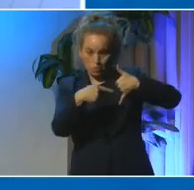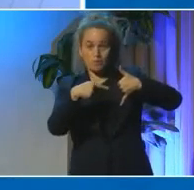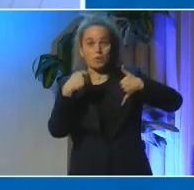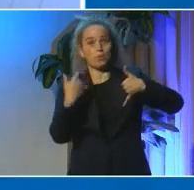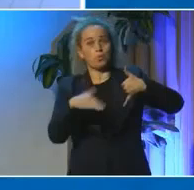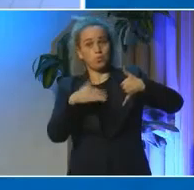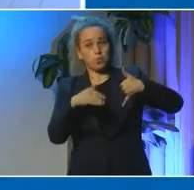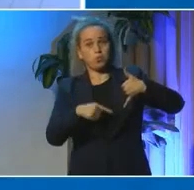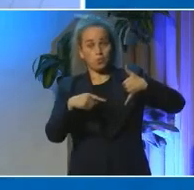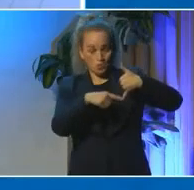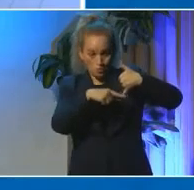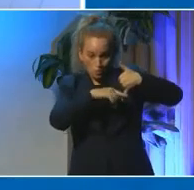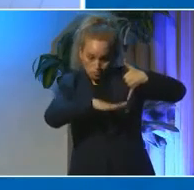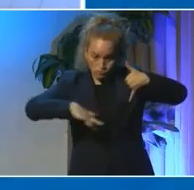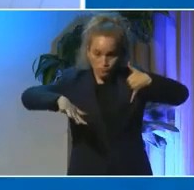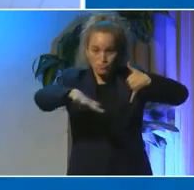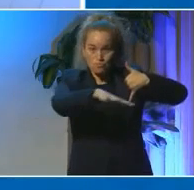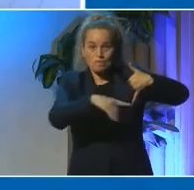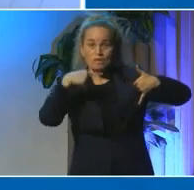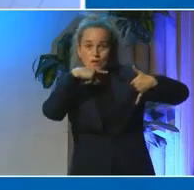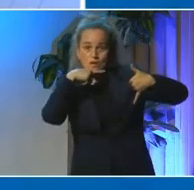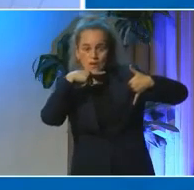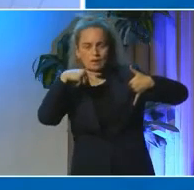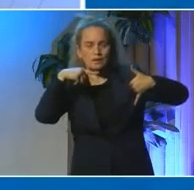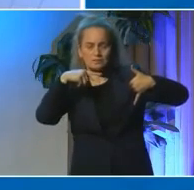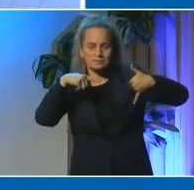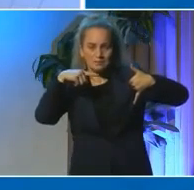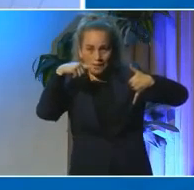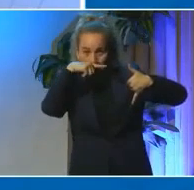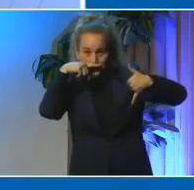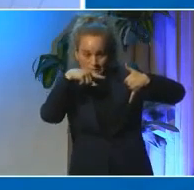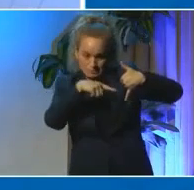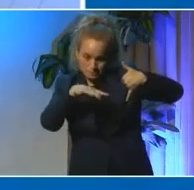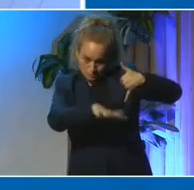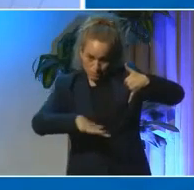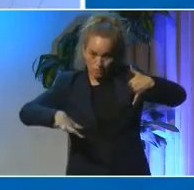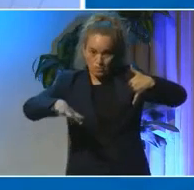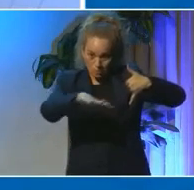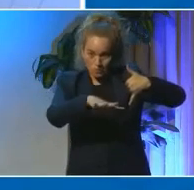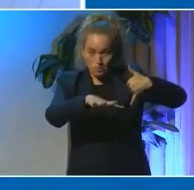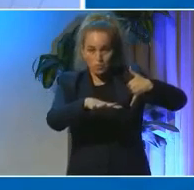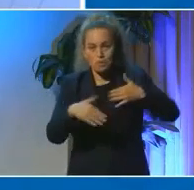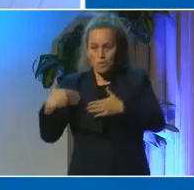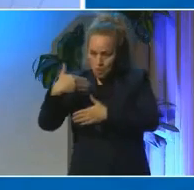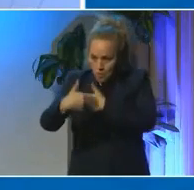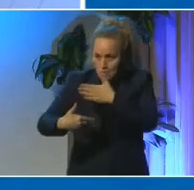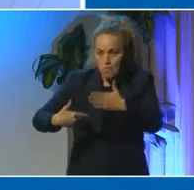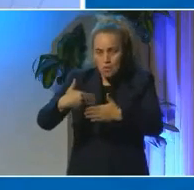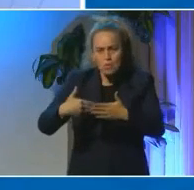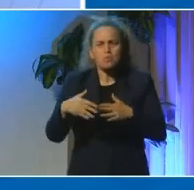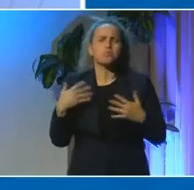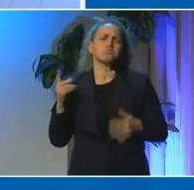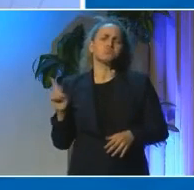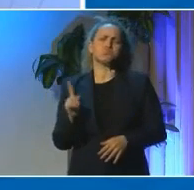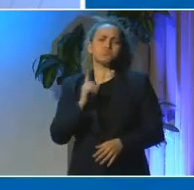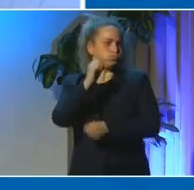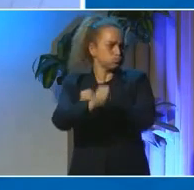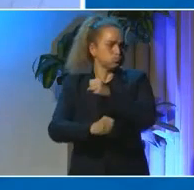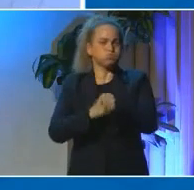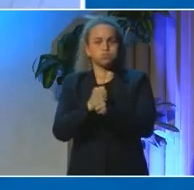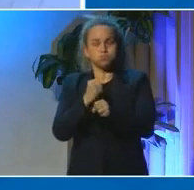hay amazonía entonces iniciar todo un proceso duró años años Tú lo decías